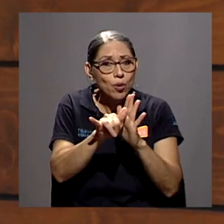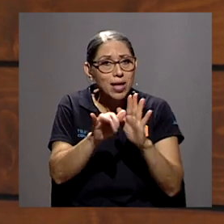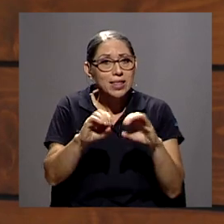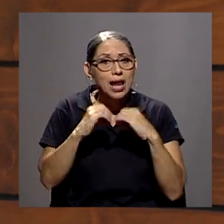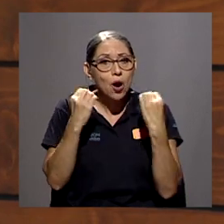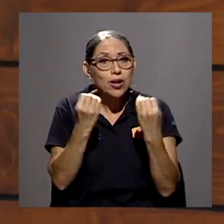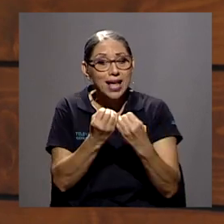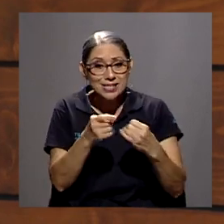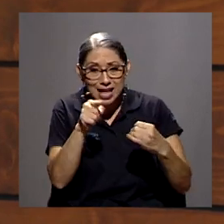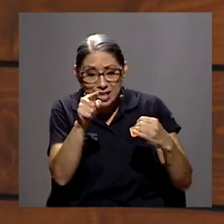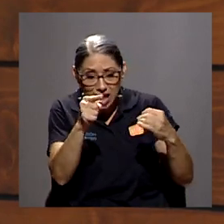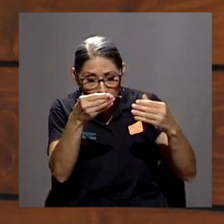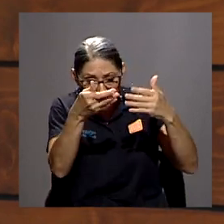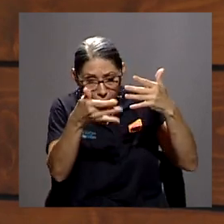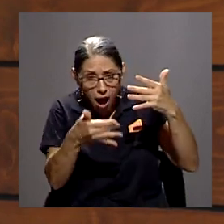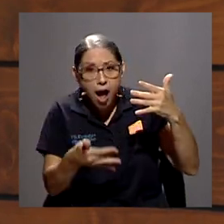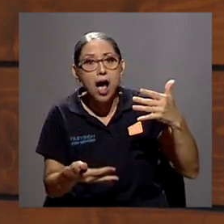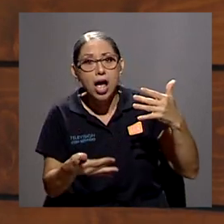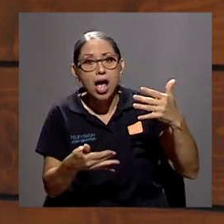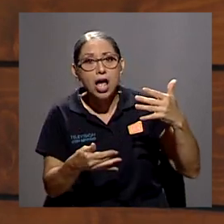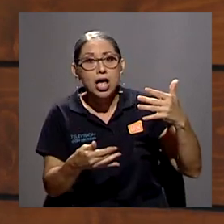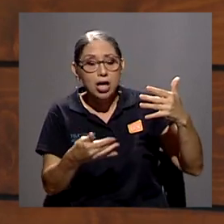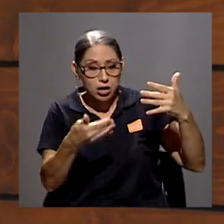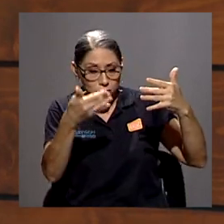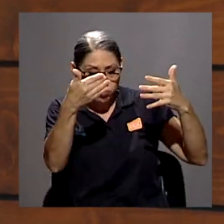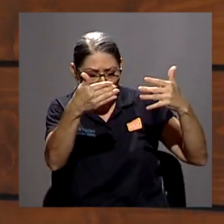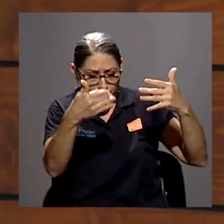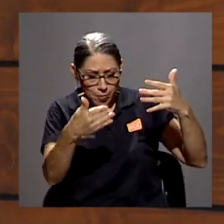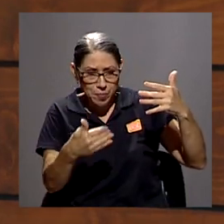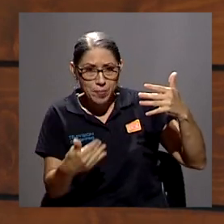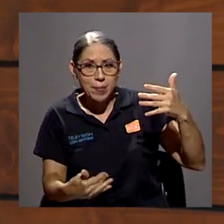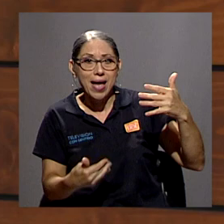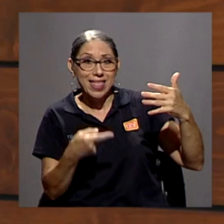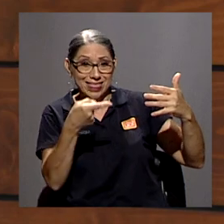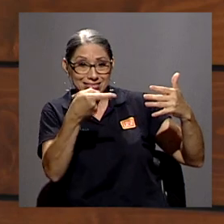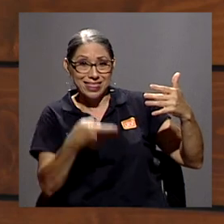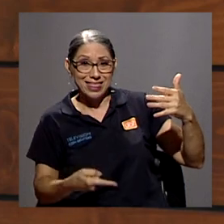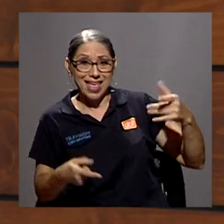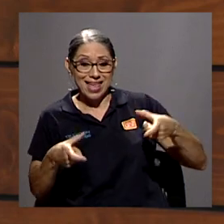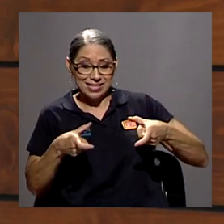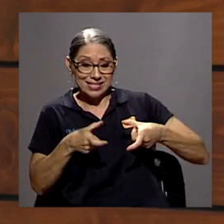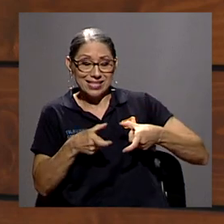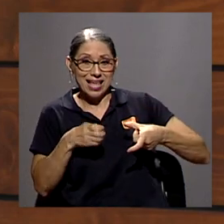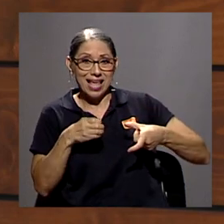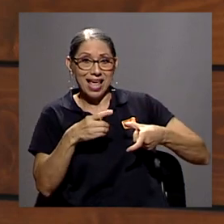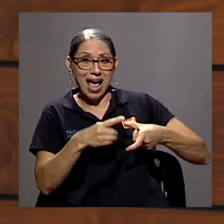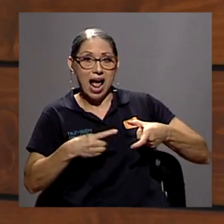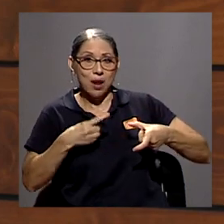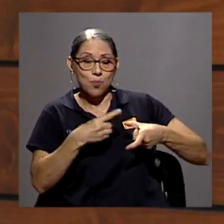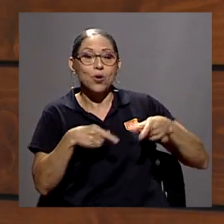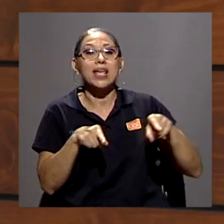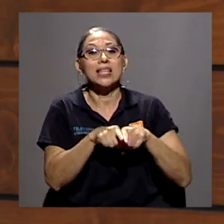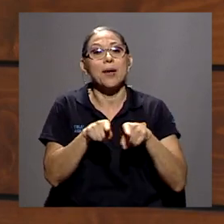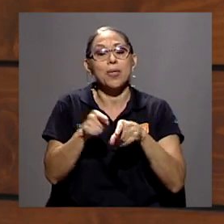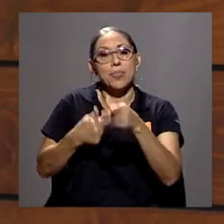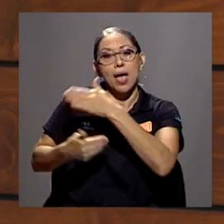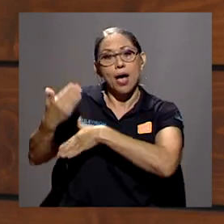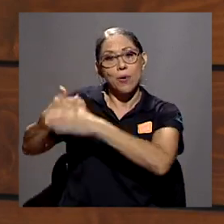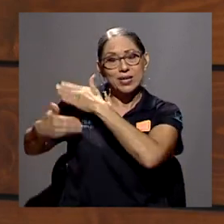van a poder tener no solamente un playlist completo de este álbum sino por supuesto también de obras anteriores